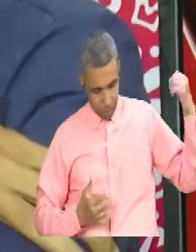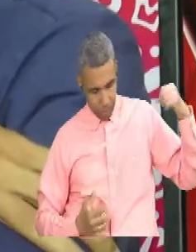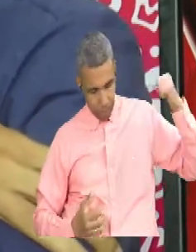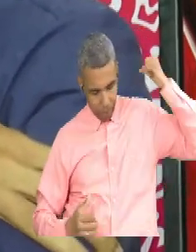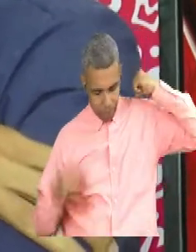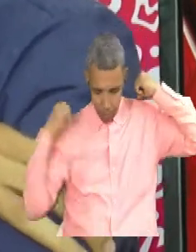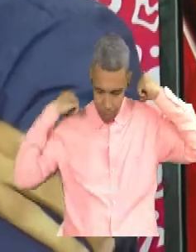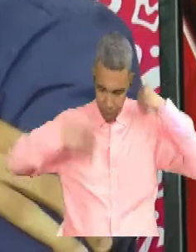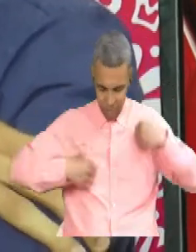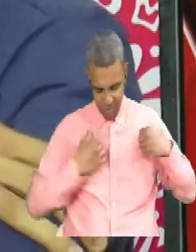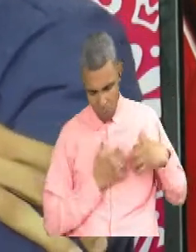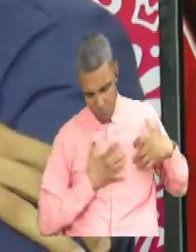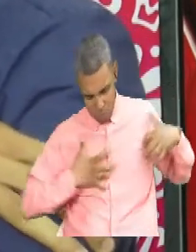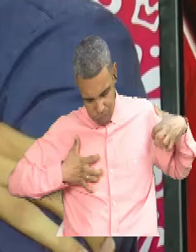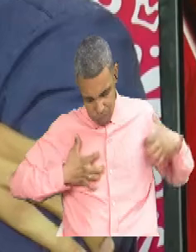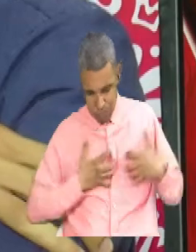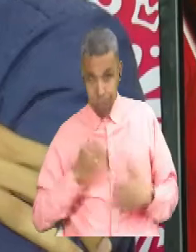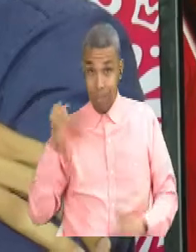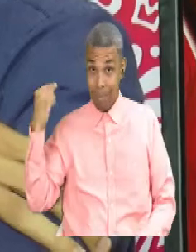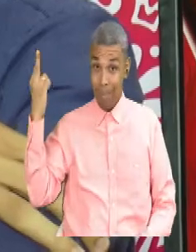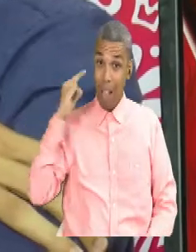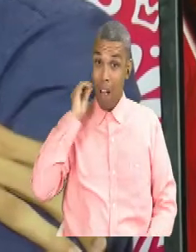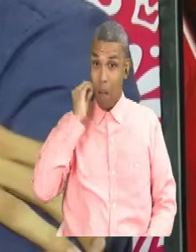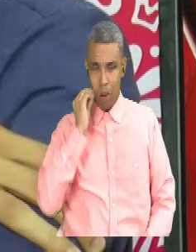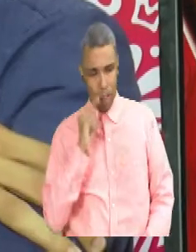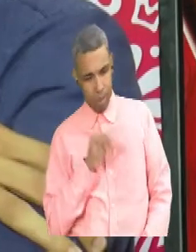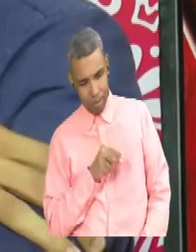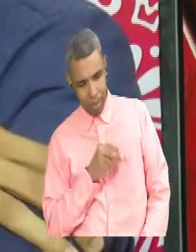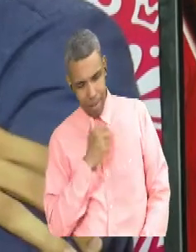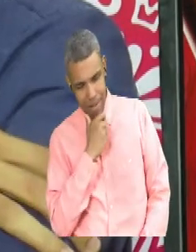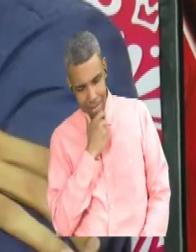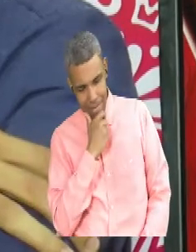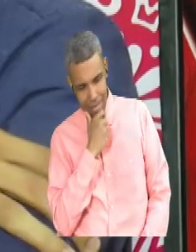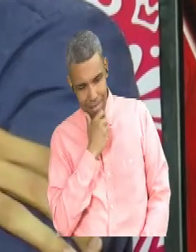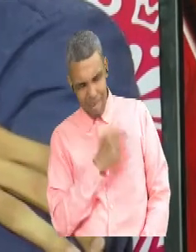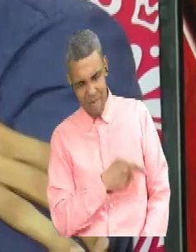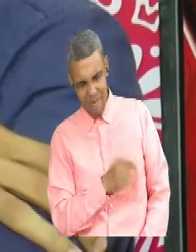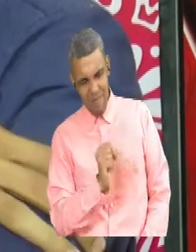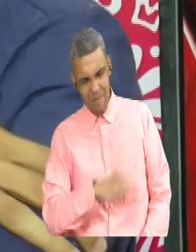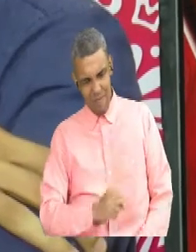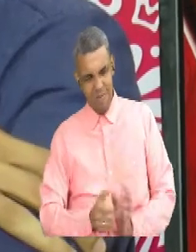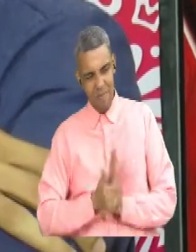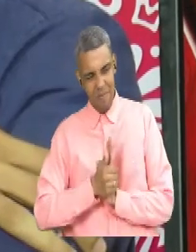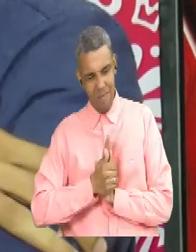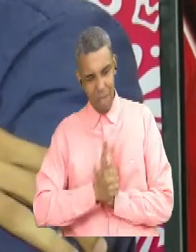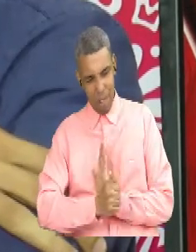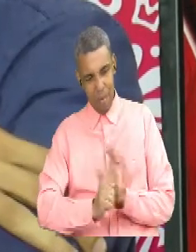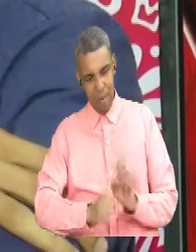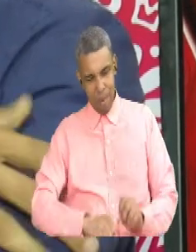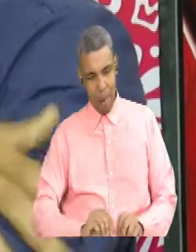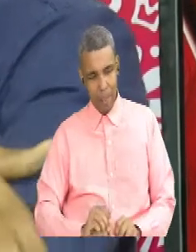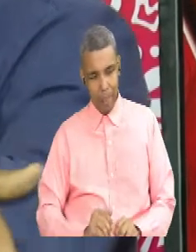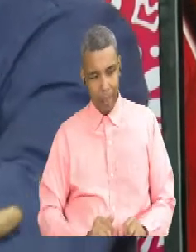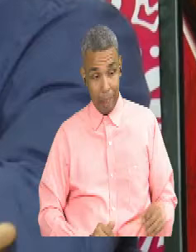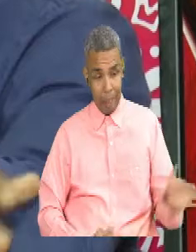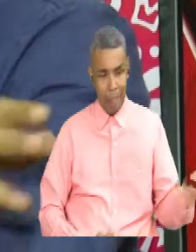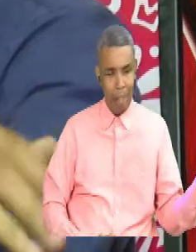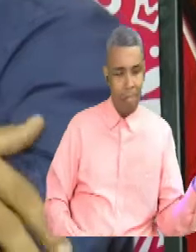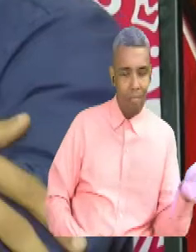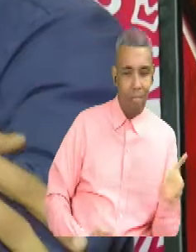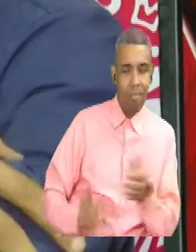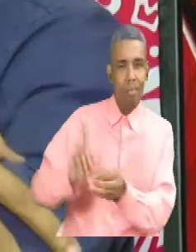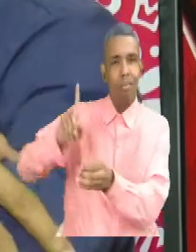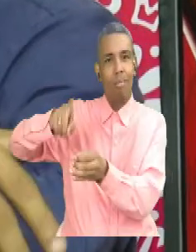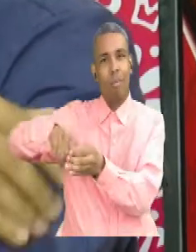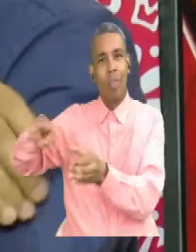Fermín, y inicié con él y estuve como aproximadamente 3 años, 4 años. Y de ahí comencé a